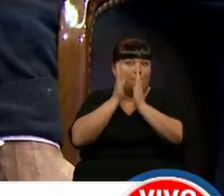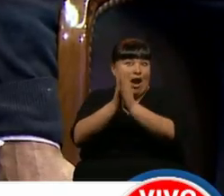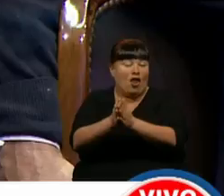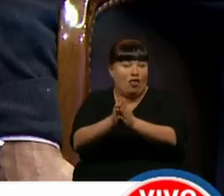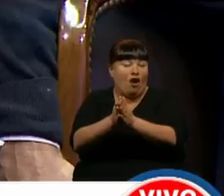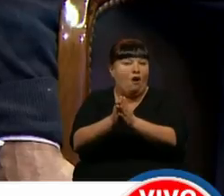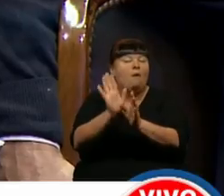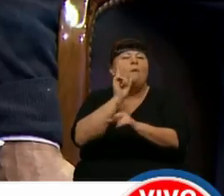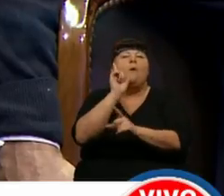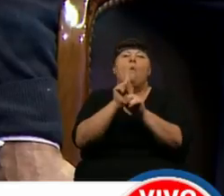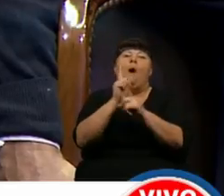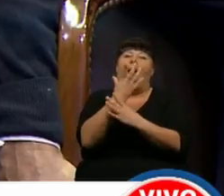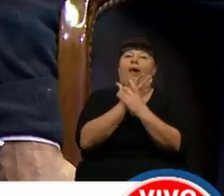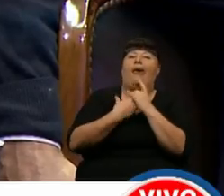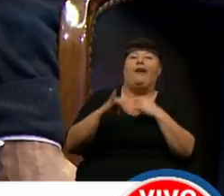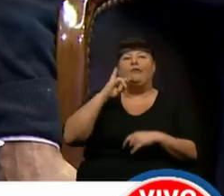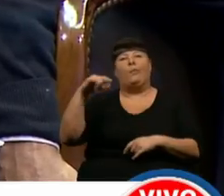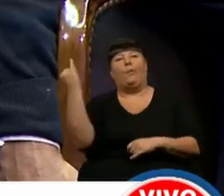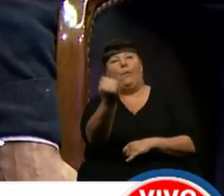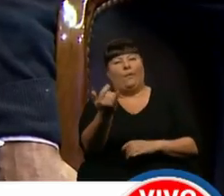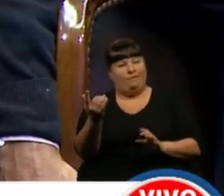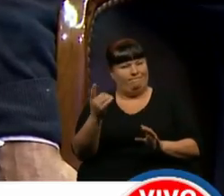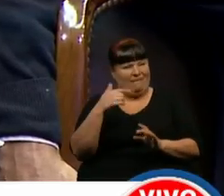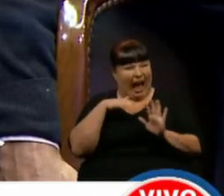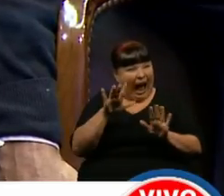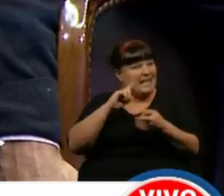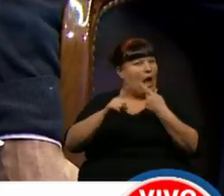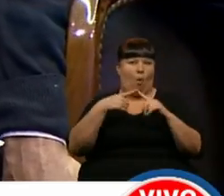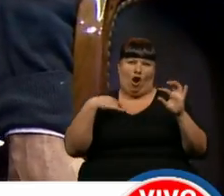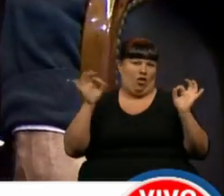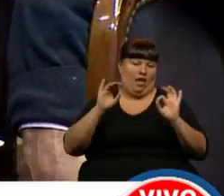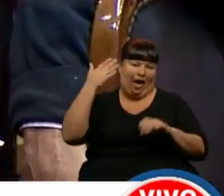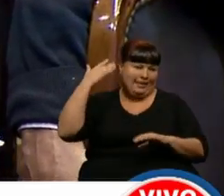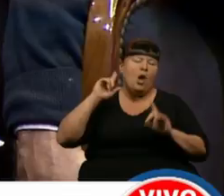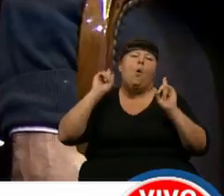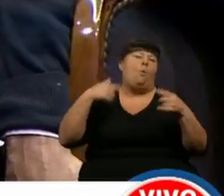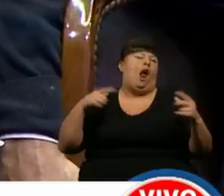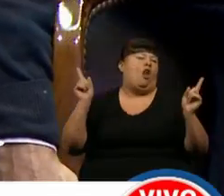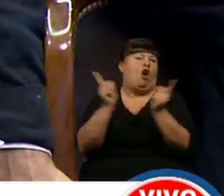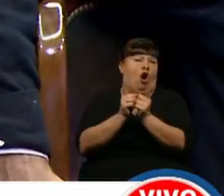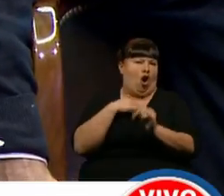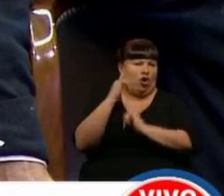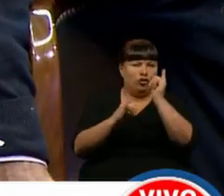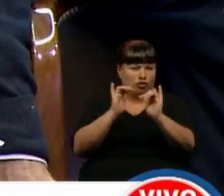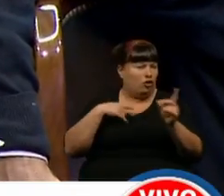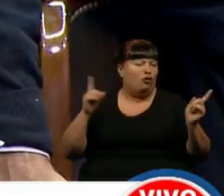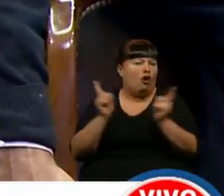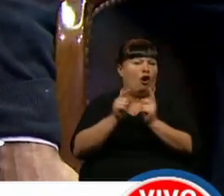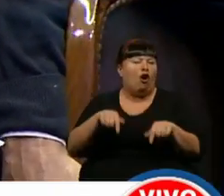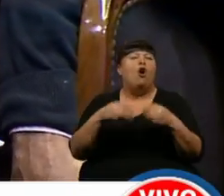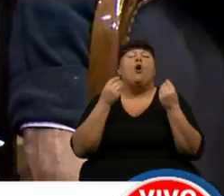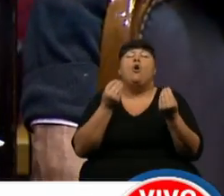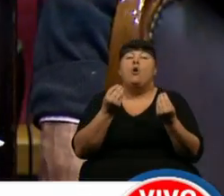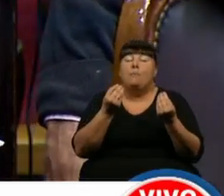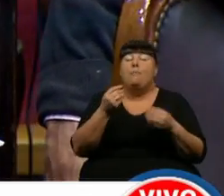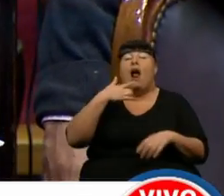para pedir disculpas manda a decir no es esto lo que se había acordado pero la voy a cortar acá la voy a cortar acá porque